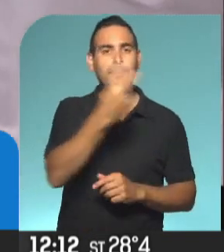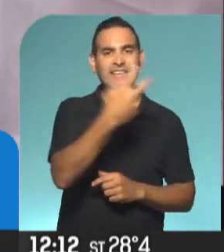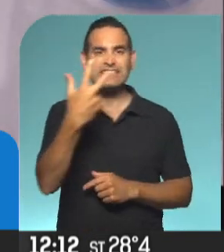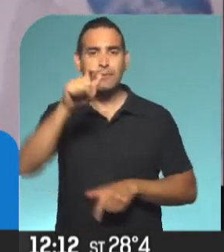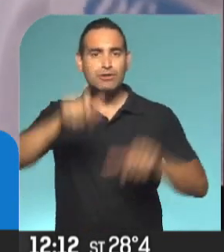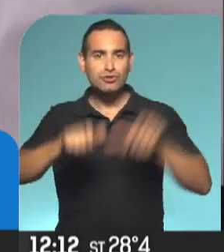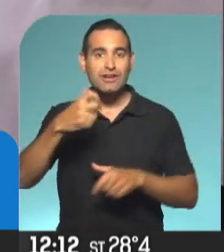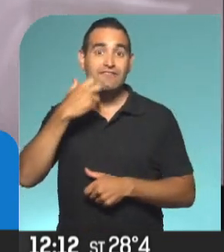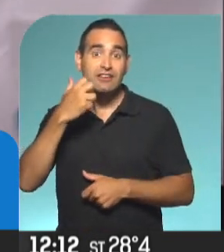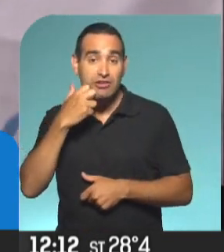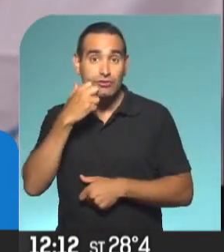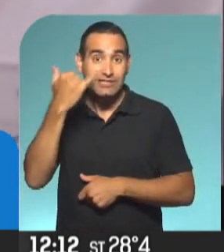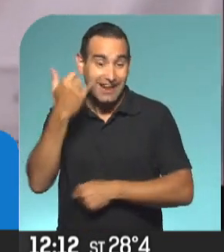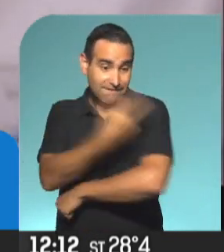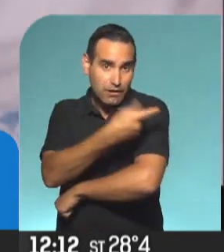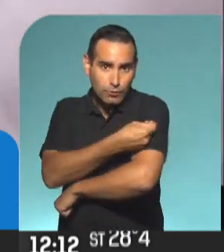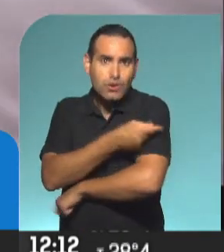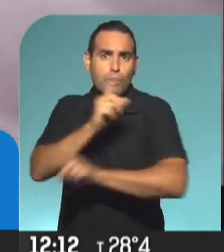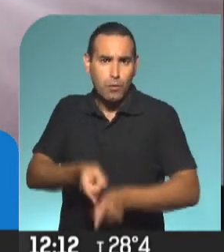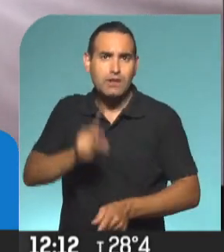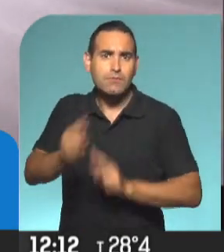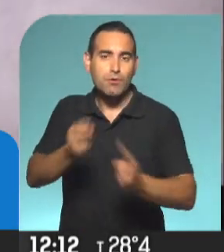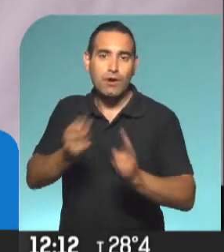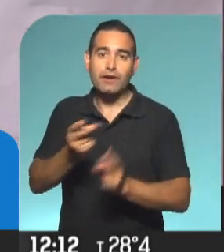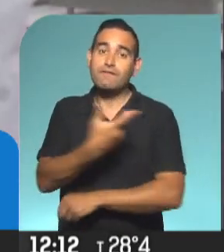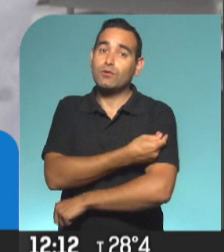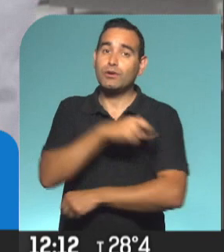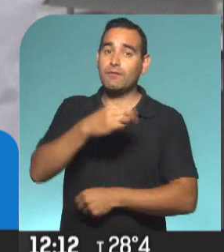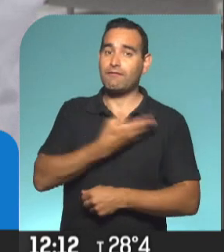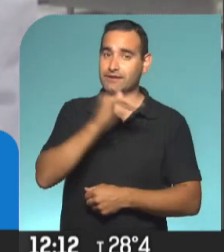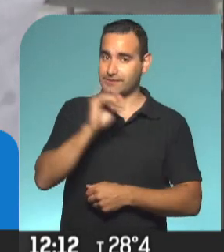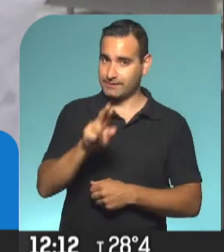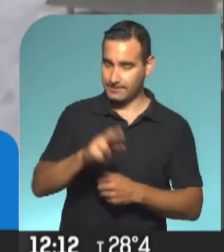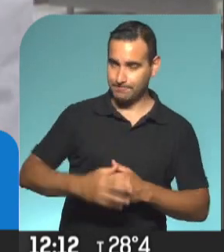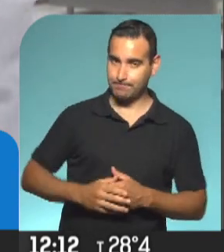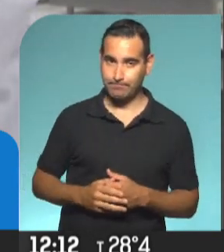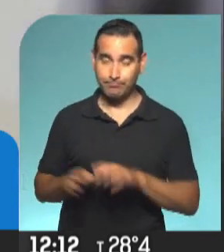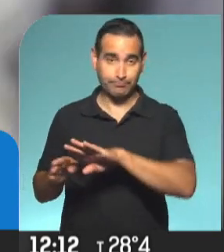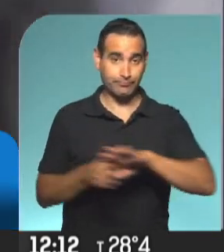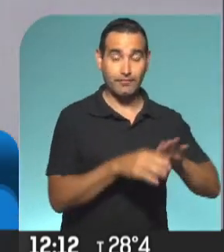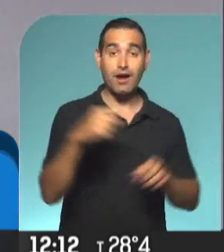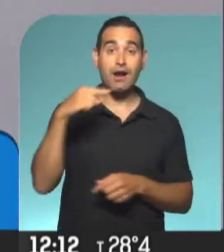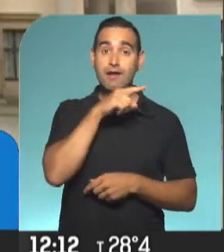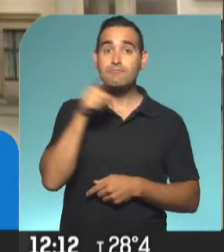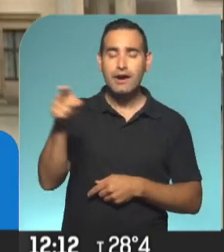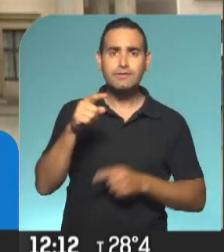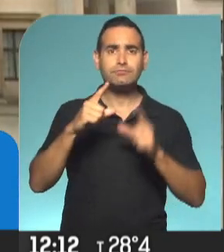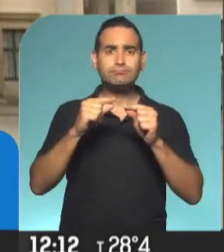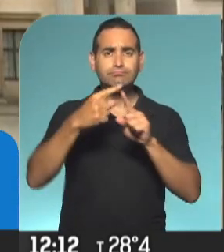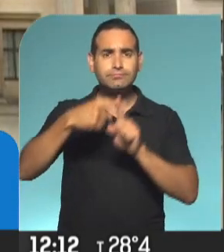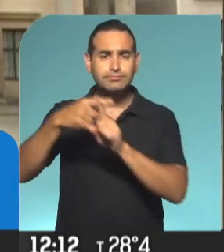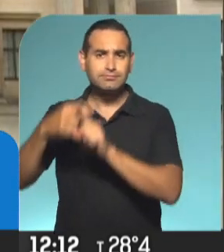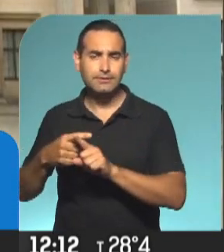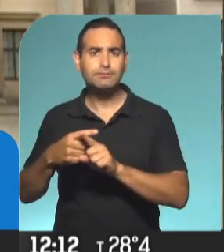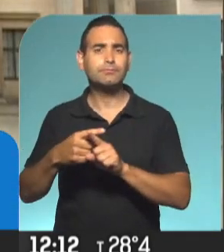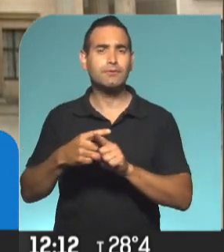23 ancianos que se habían aplicado la dosis de la vacuna de Pfizer-BioNTech. En tanto, Alemania registró este lunes la